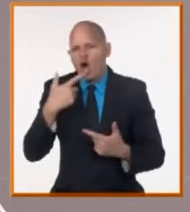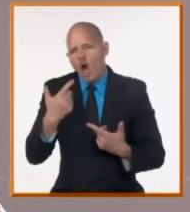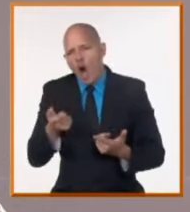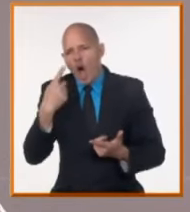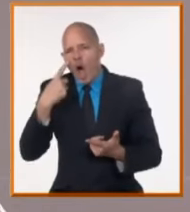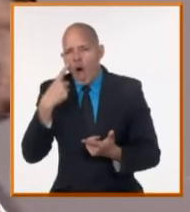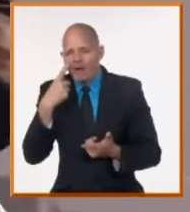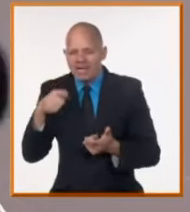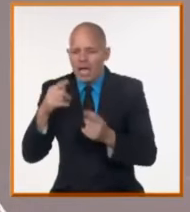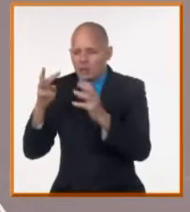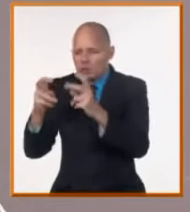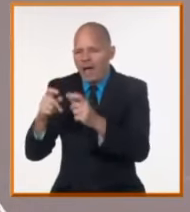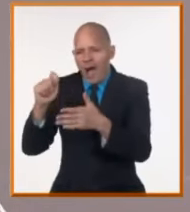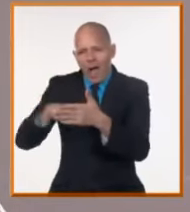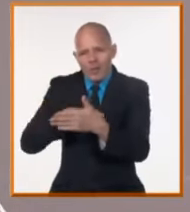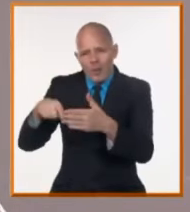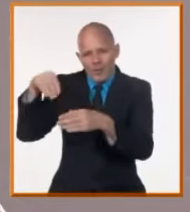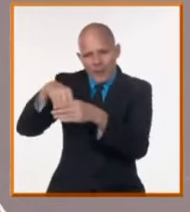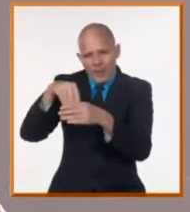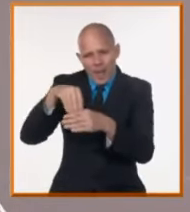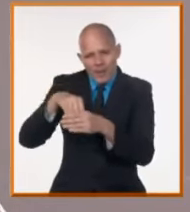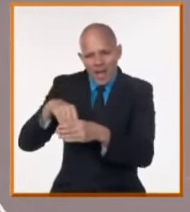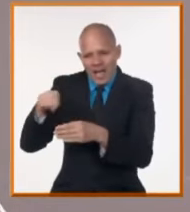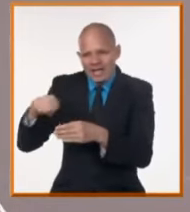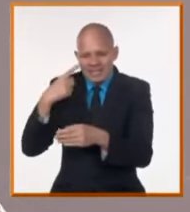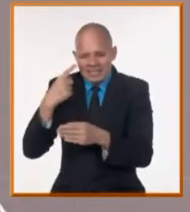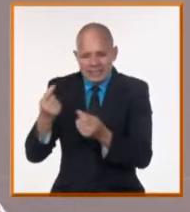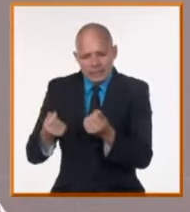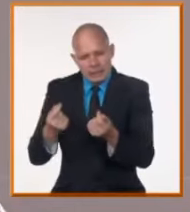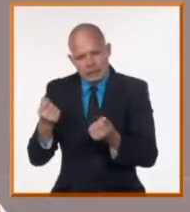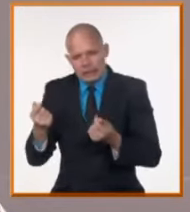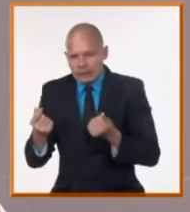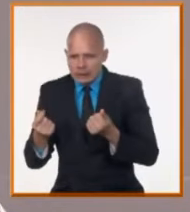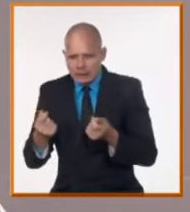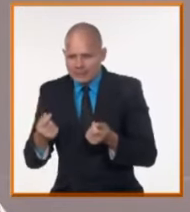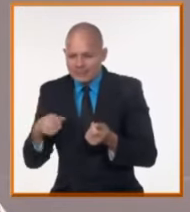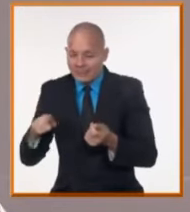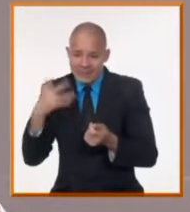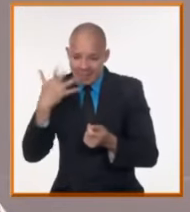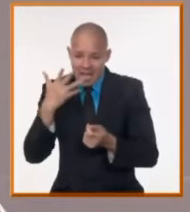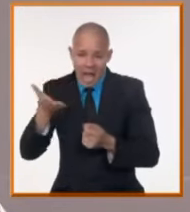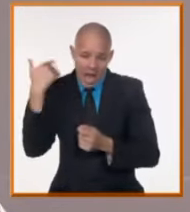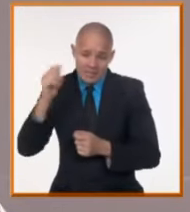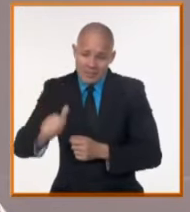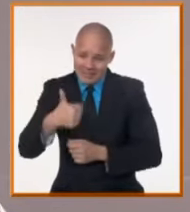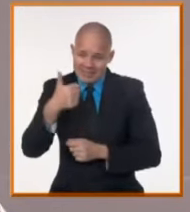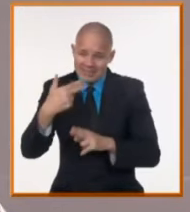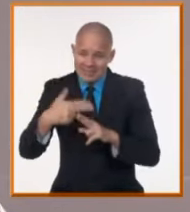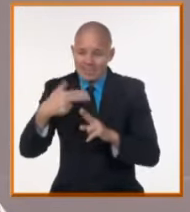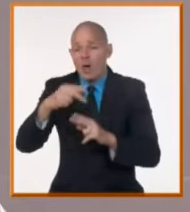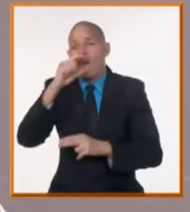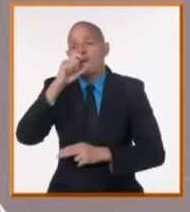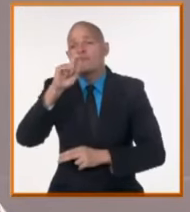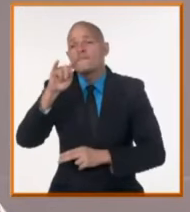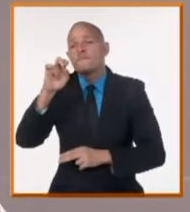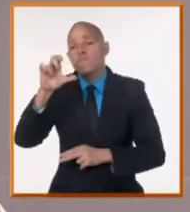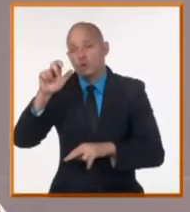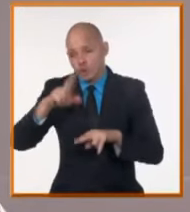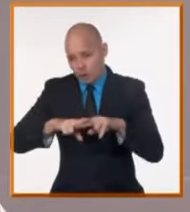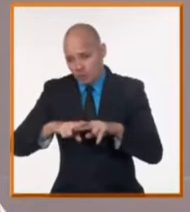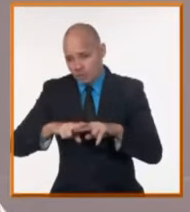transparencia, los resultados electorales. W. Bush, a pesar de toda la retórica furibunda contra la